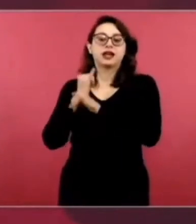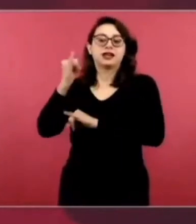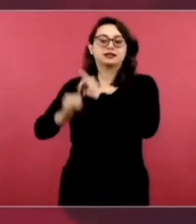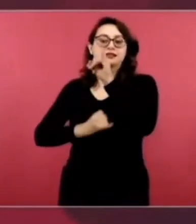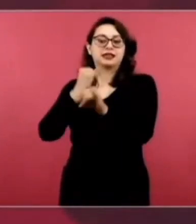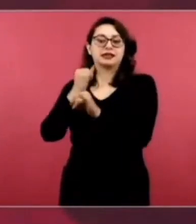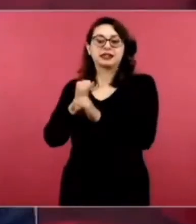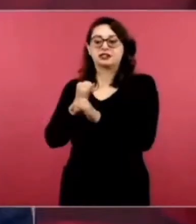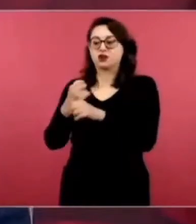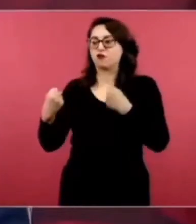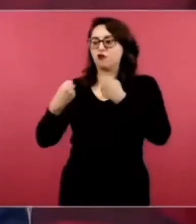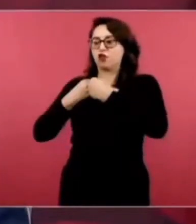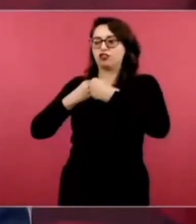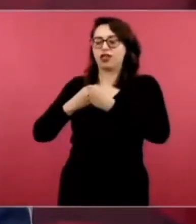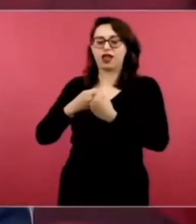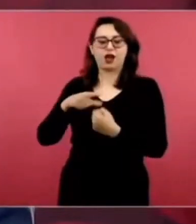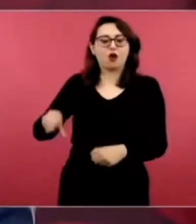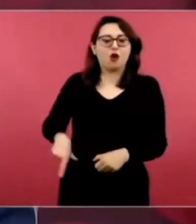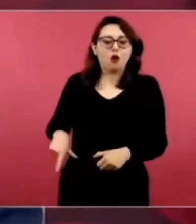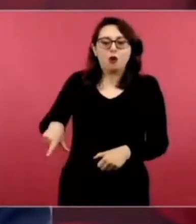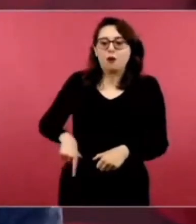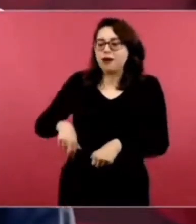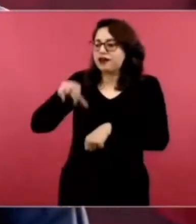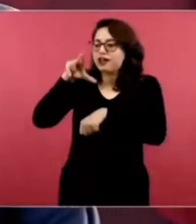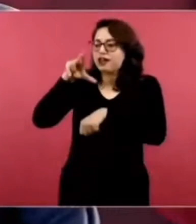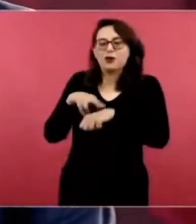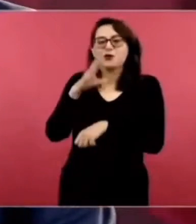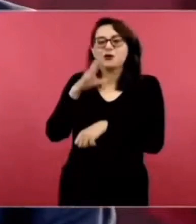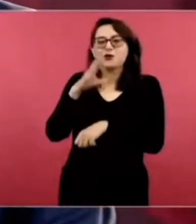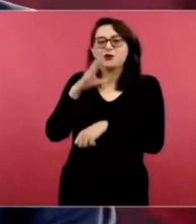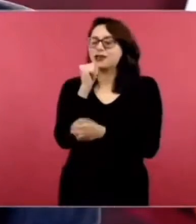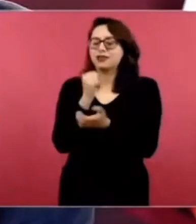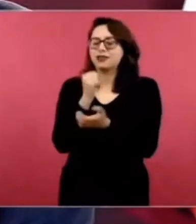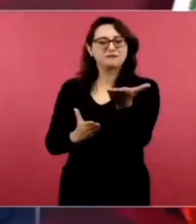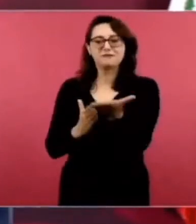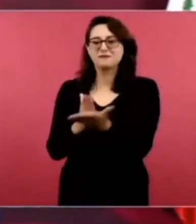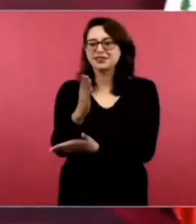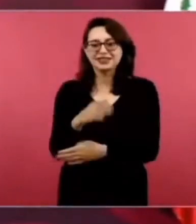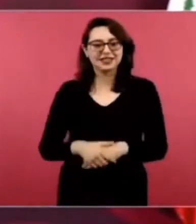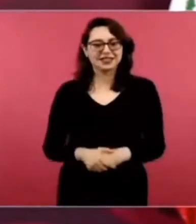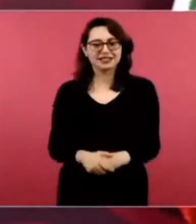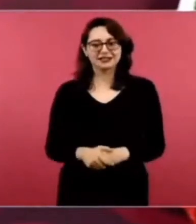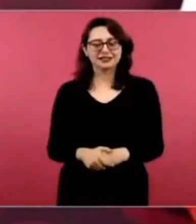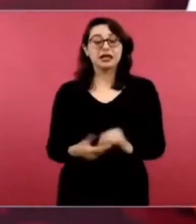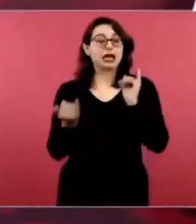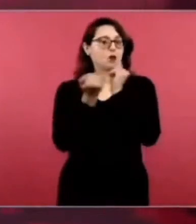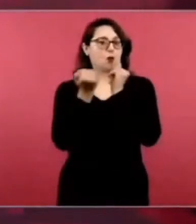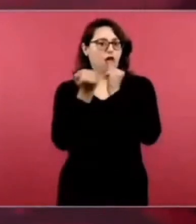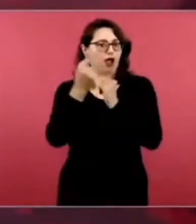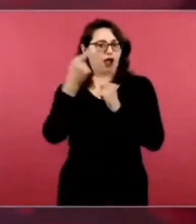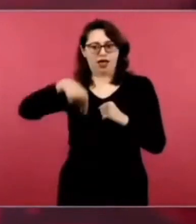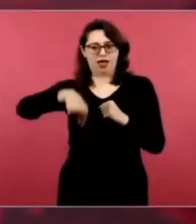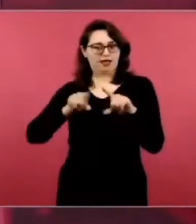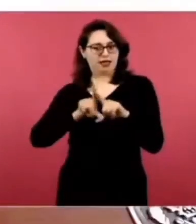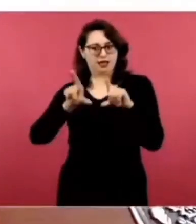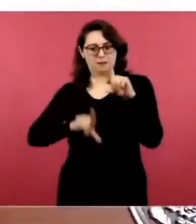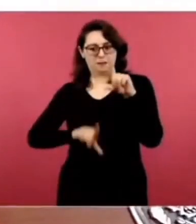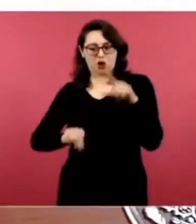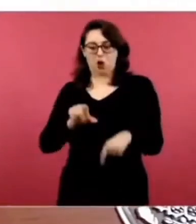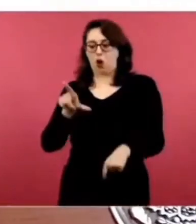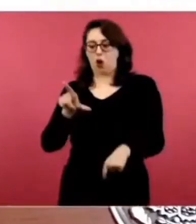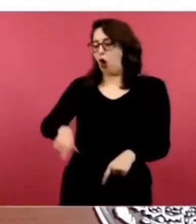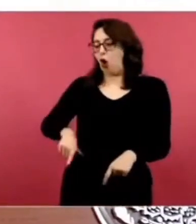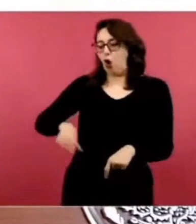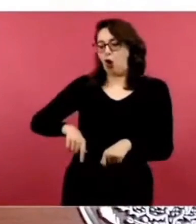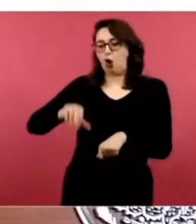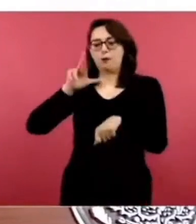internacional, los asuntos fronterizos, como aquí en México un gobernador no puede